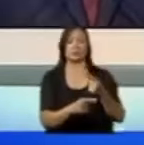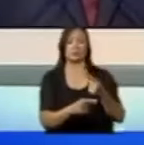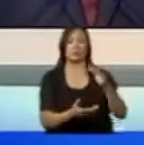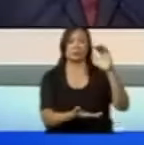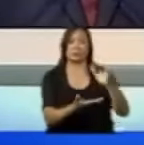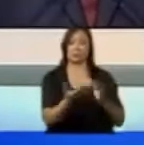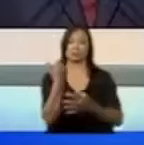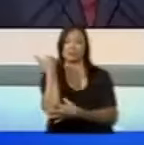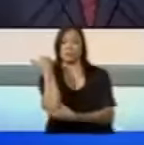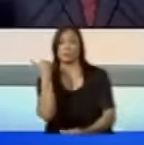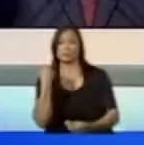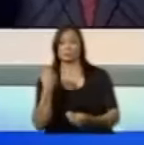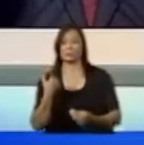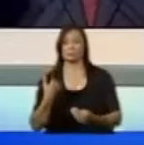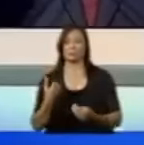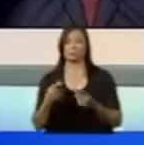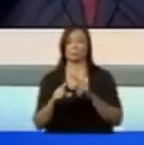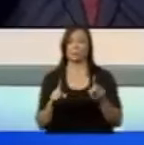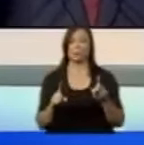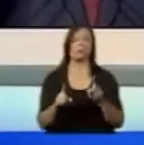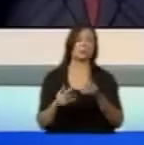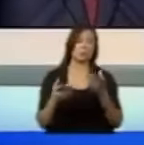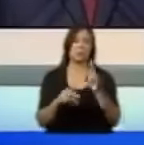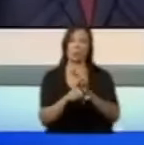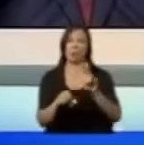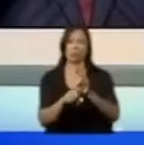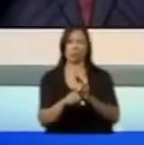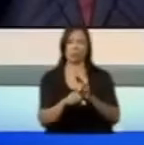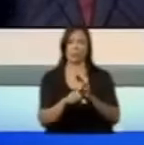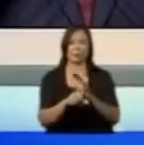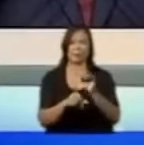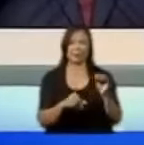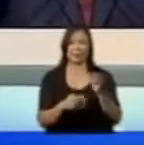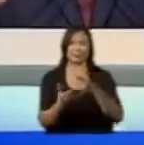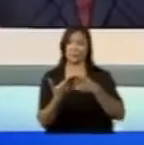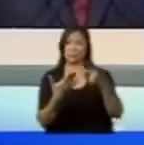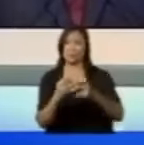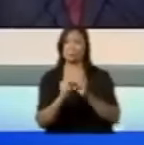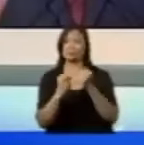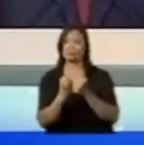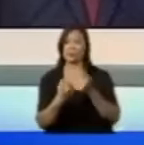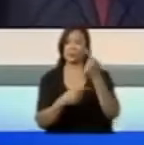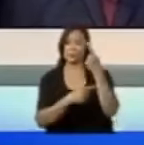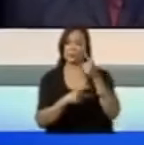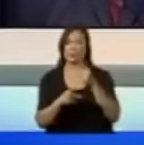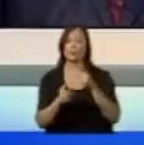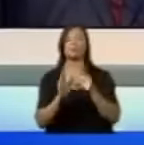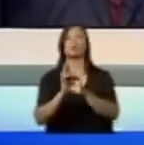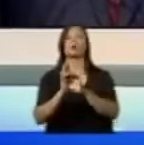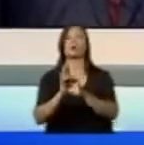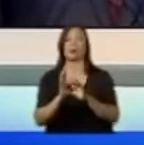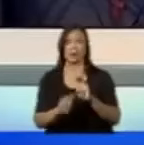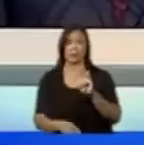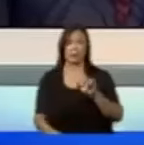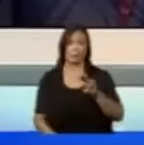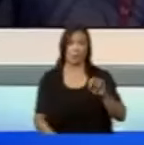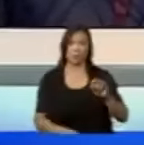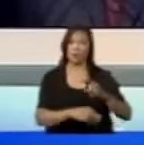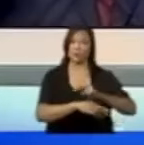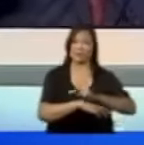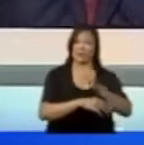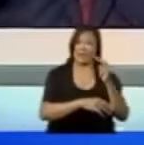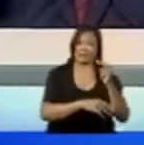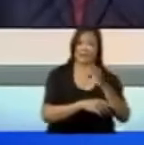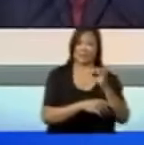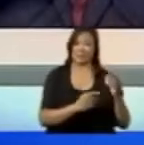se reduce la pobreza. Ahora, se nota el uso instrumental de esos programas sociales cuando, por ejemplo, el bono navideño